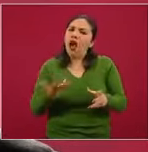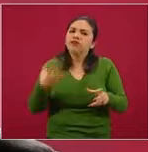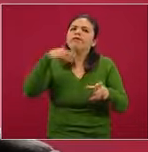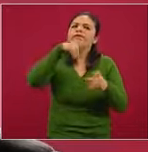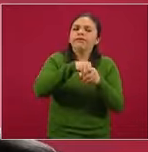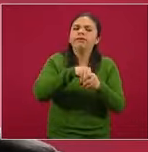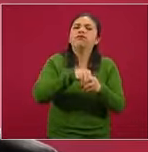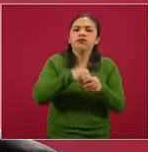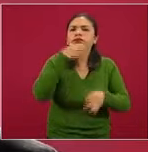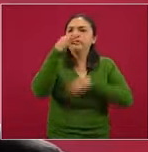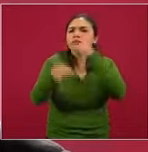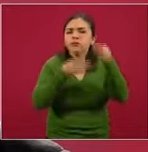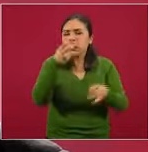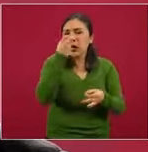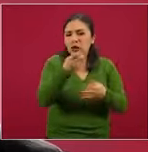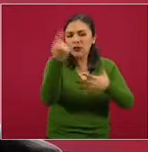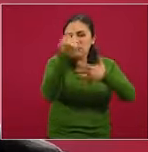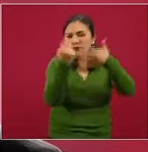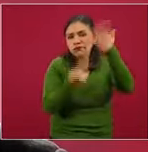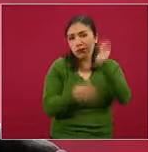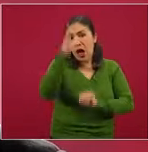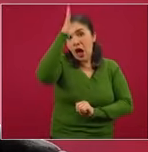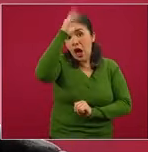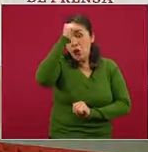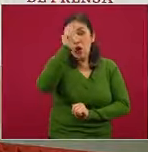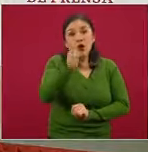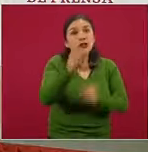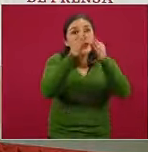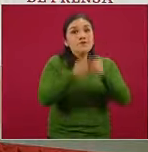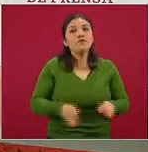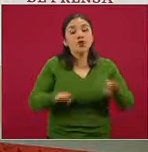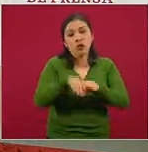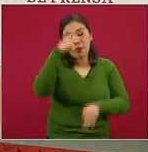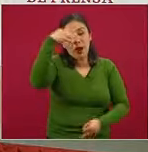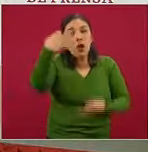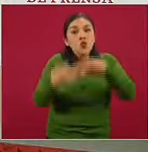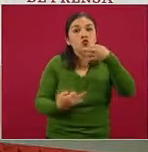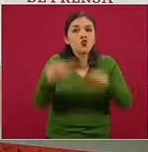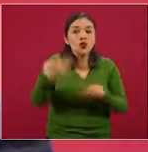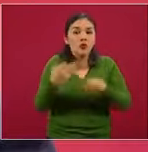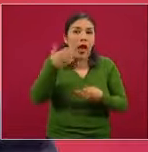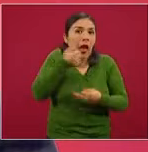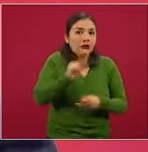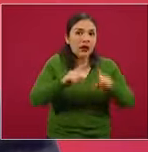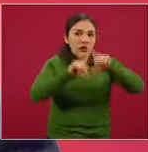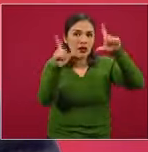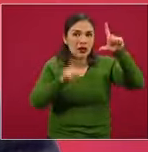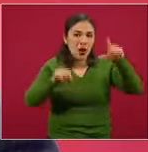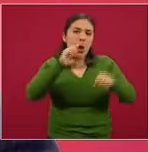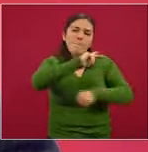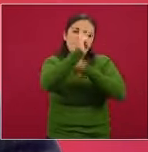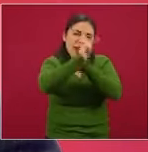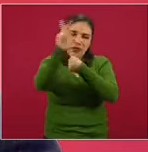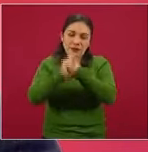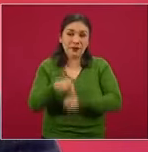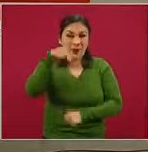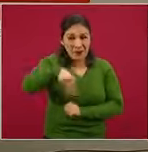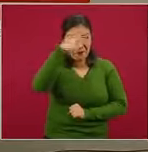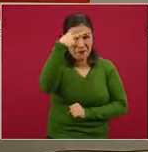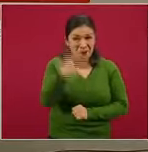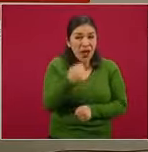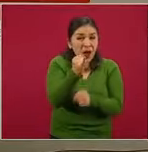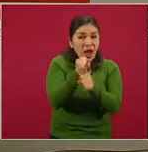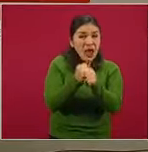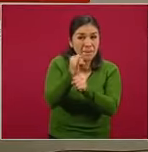se invoca estos elementos como parte del fundamento jurídico nacional. En México, la